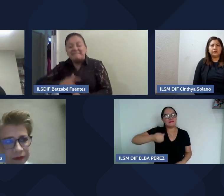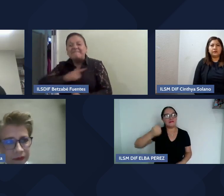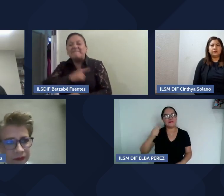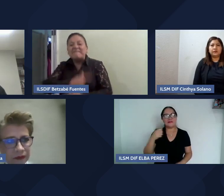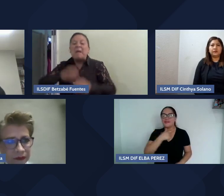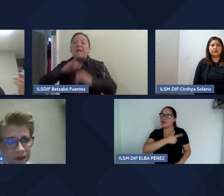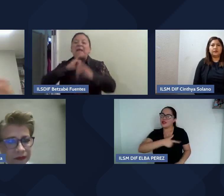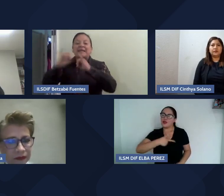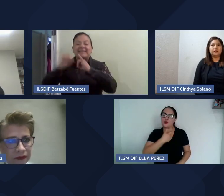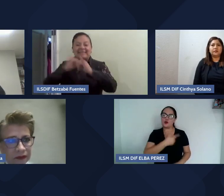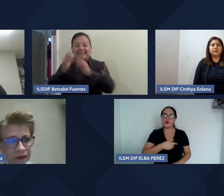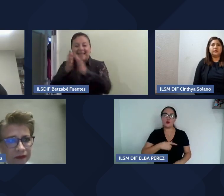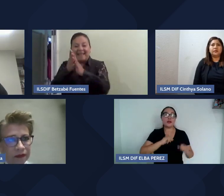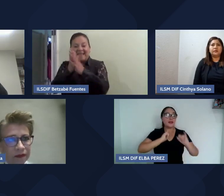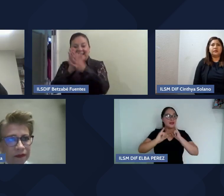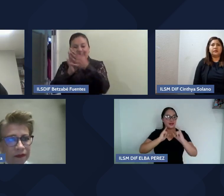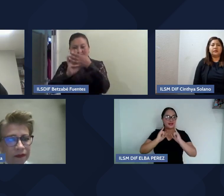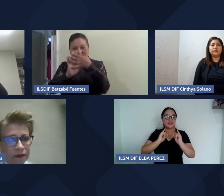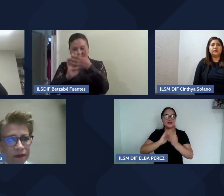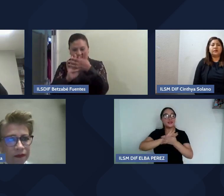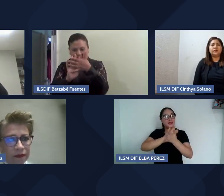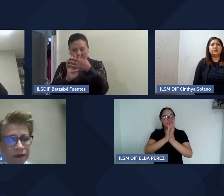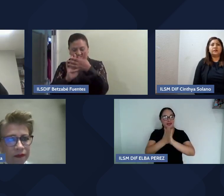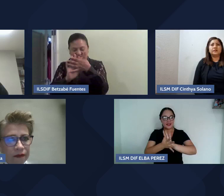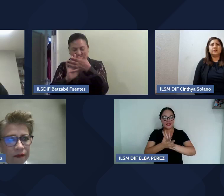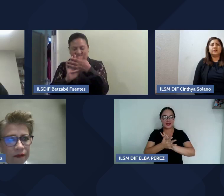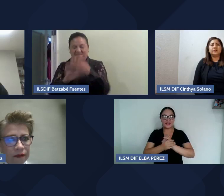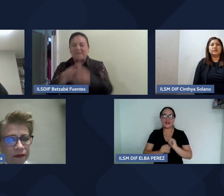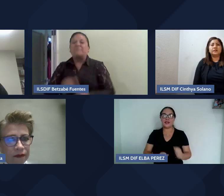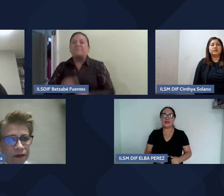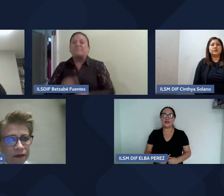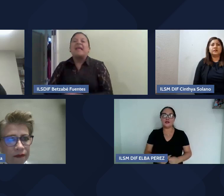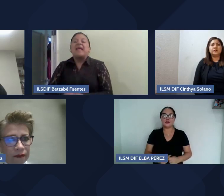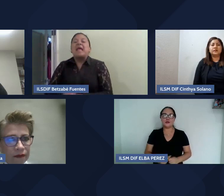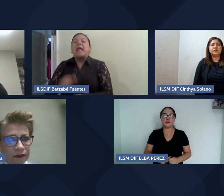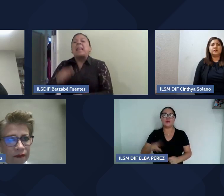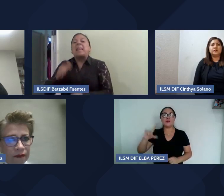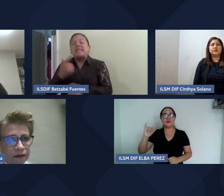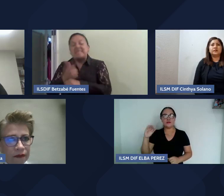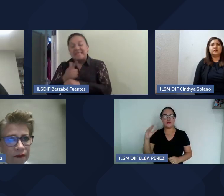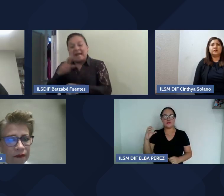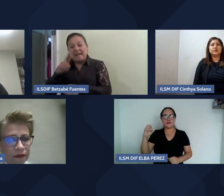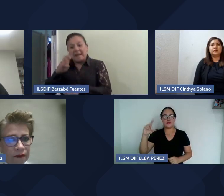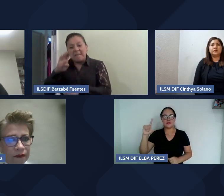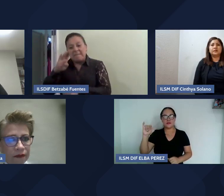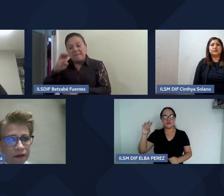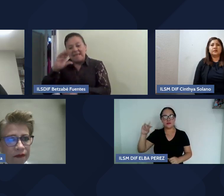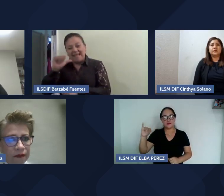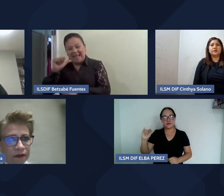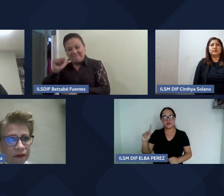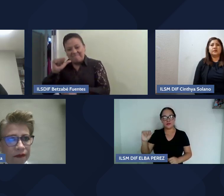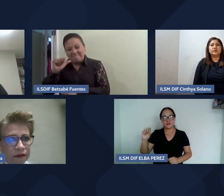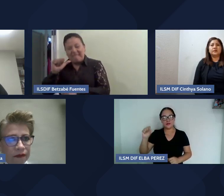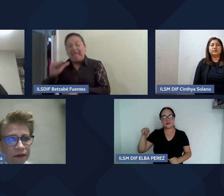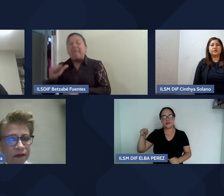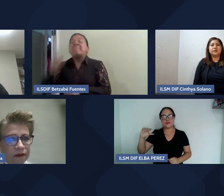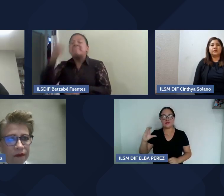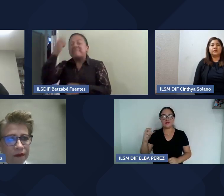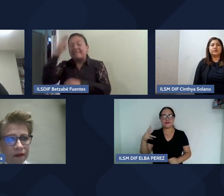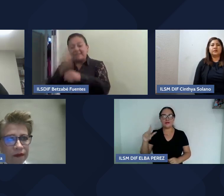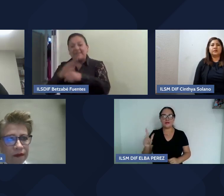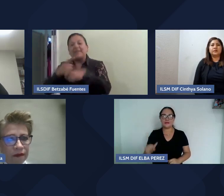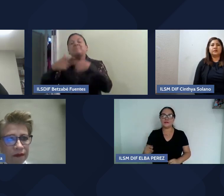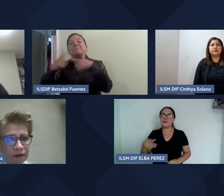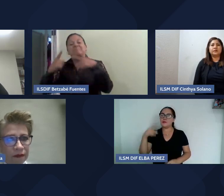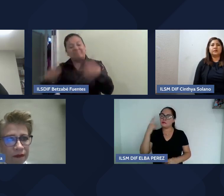Lengua Mexicana del DIF Ciudad de México, licenciada Rebeca Olivia Sánchez Sandín, directora general. Muchas gracias por una charla